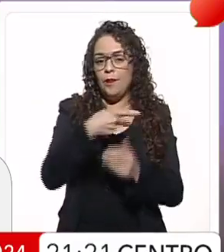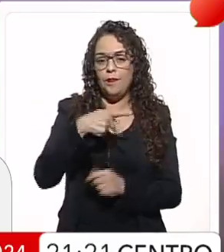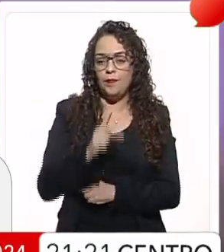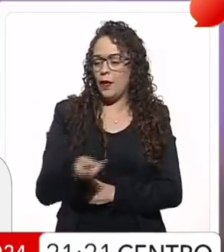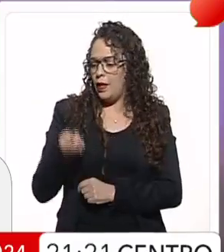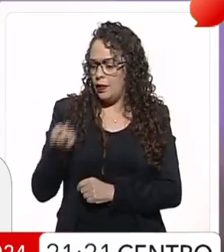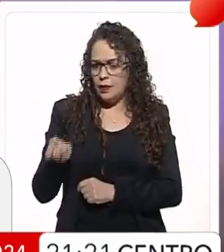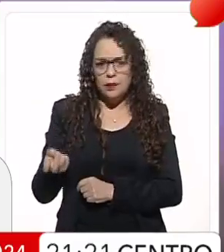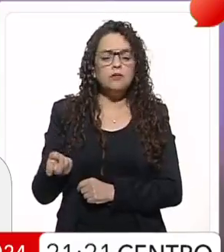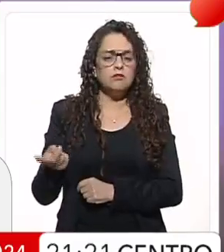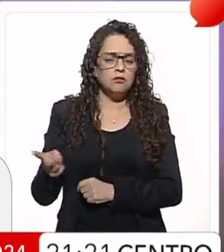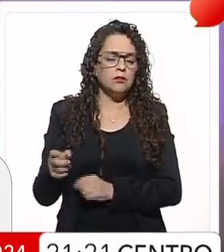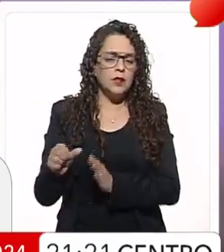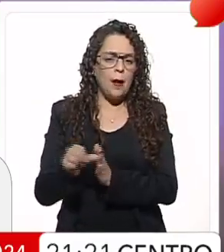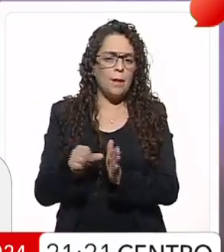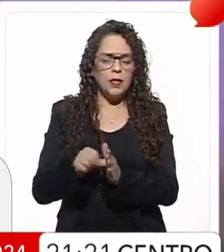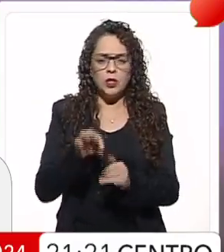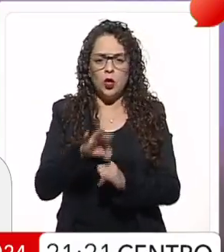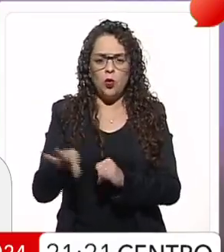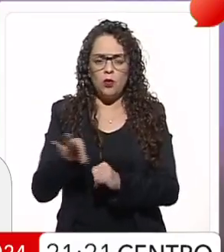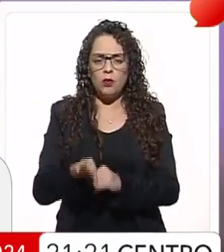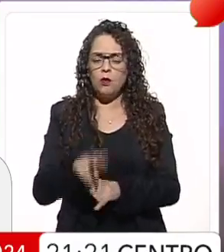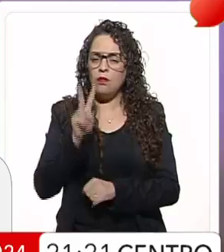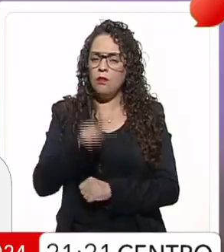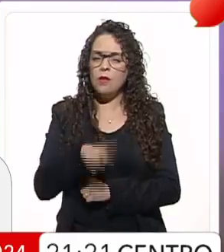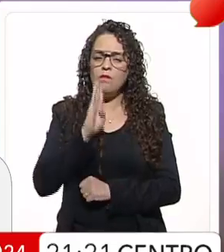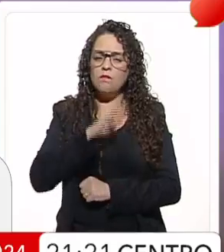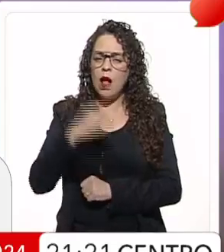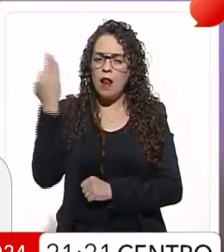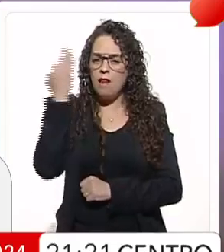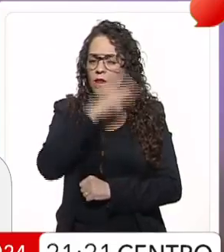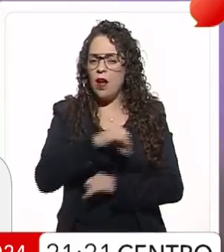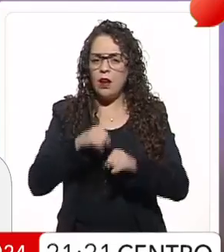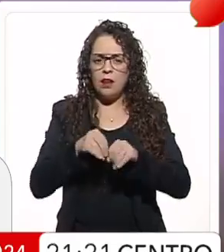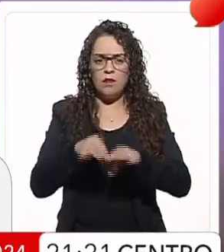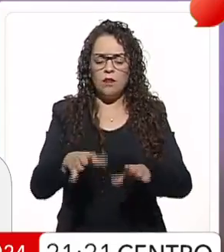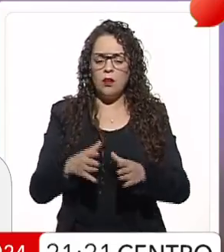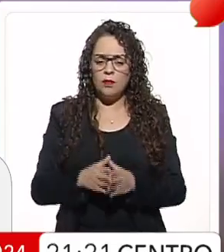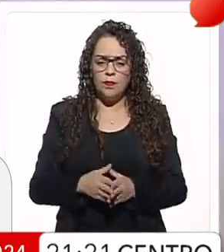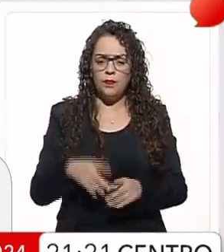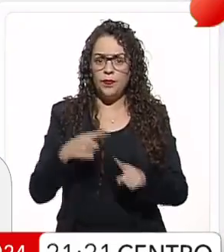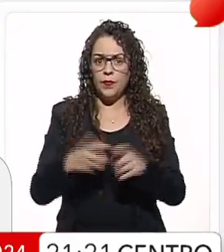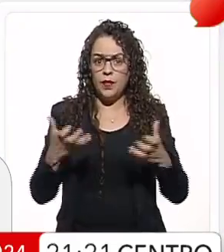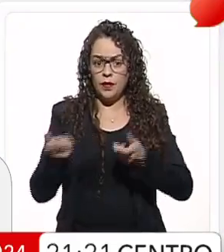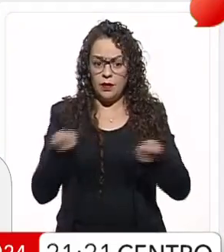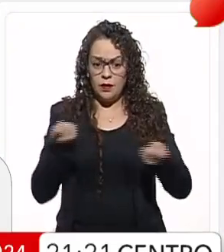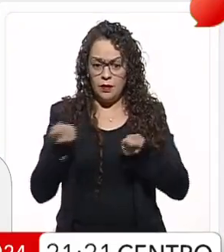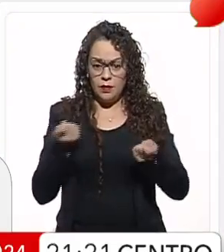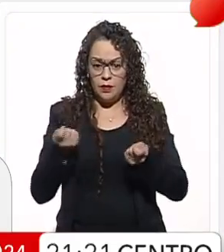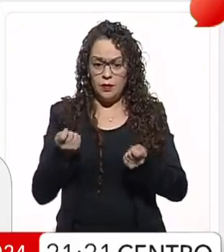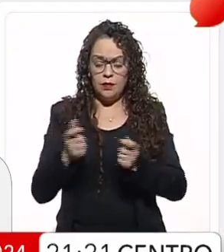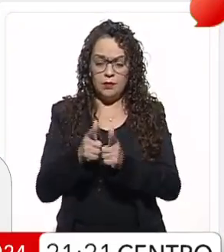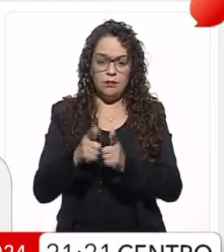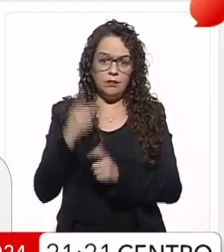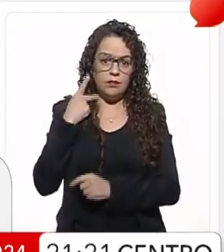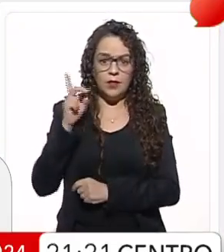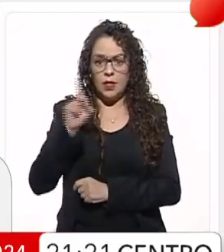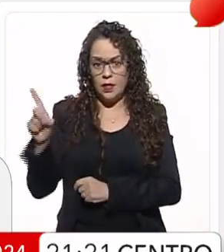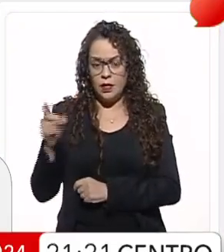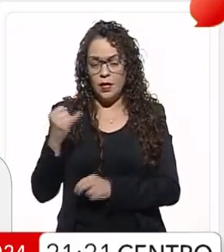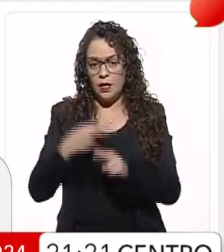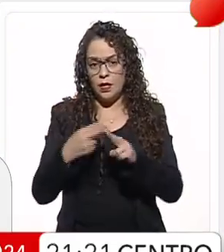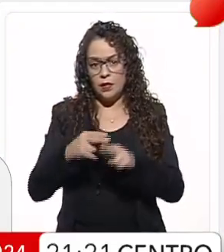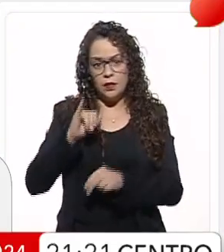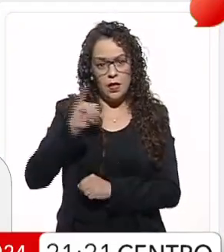habido encuestas falsas. Hay que decir que movidas tanto por la derecha como por la izquierda, este tipo